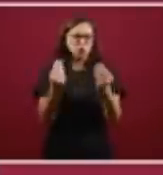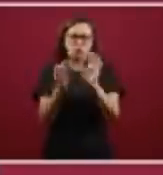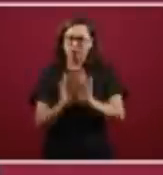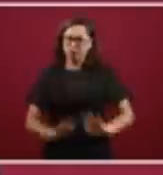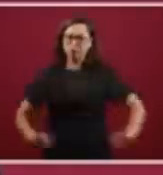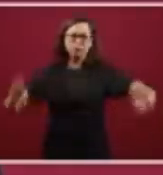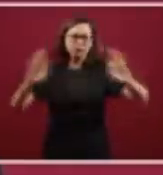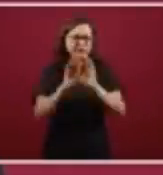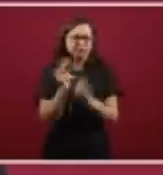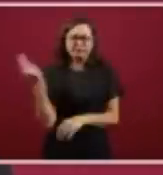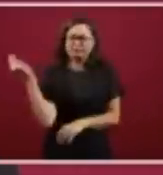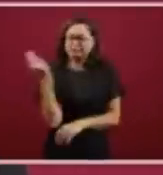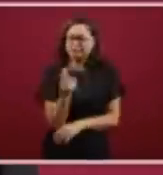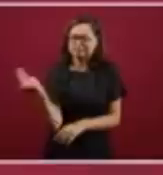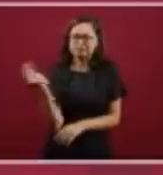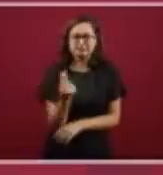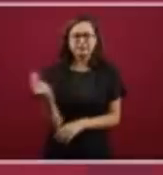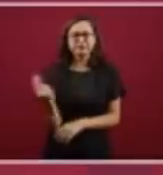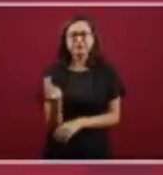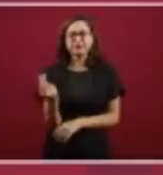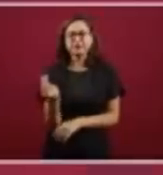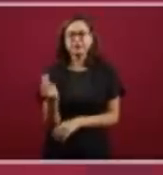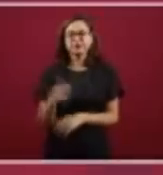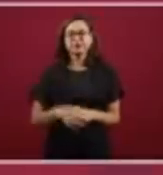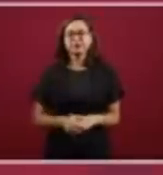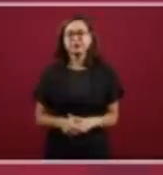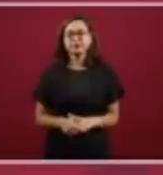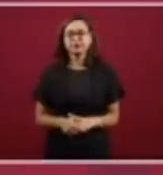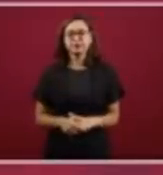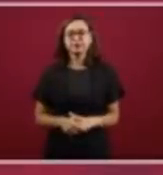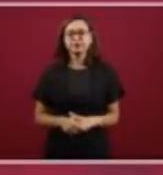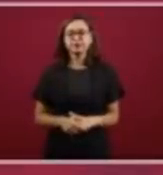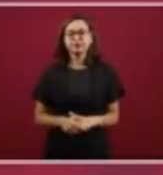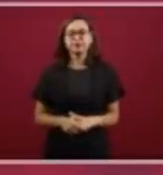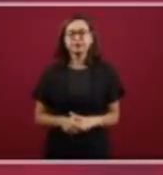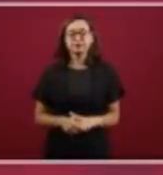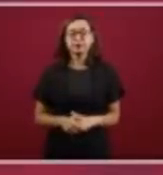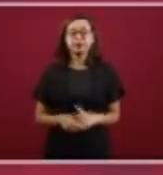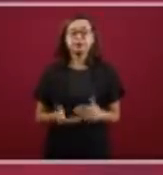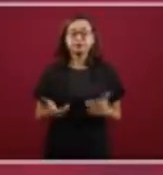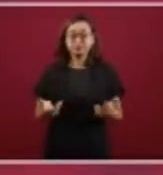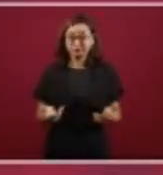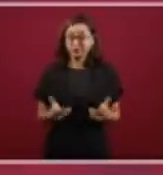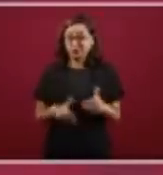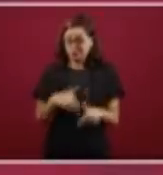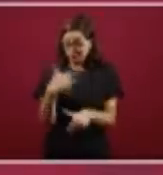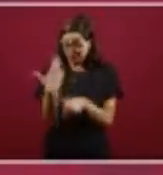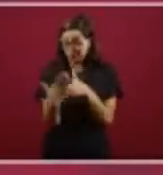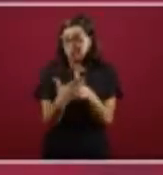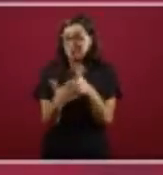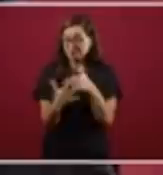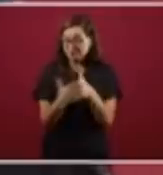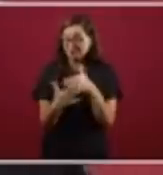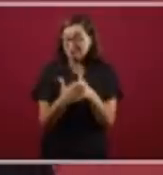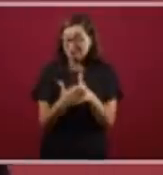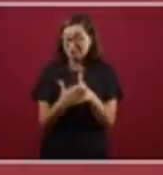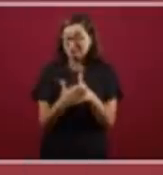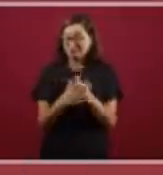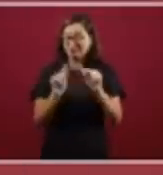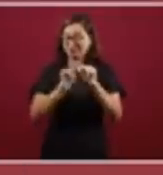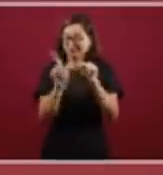fundamentales. Si llegamos, como va a suceder, a tener